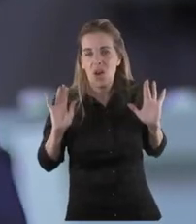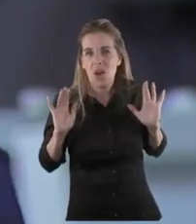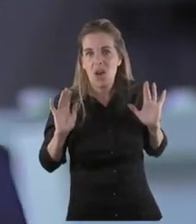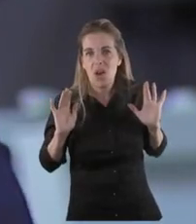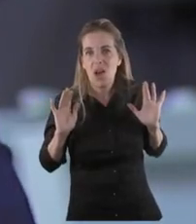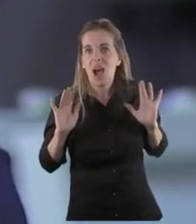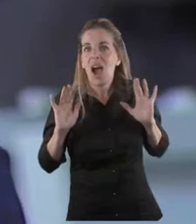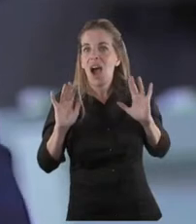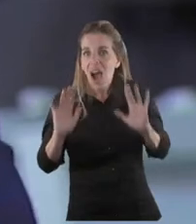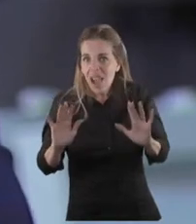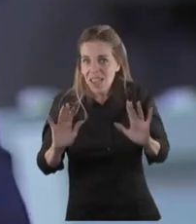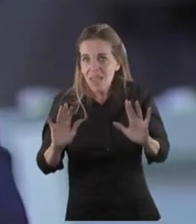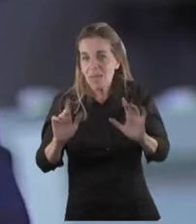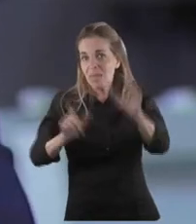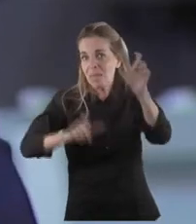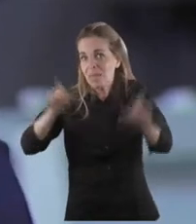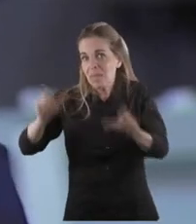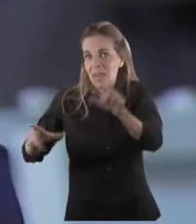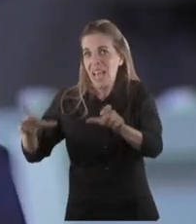Ahí perdieron ricos